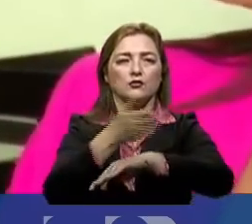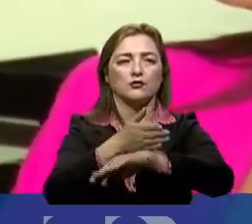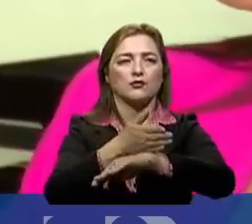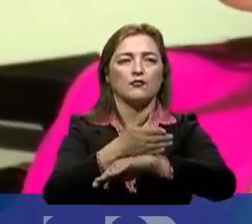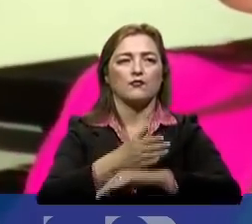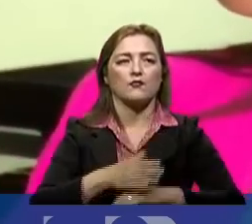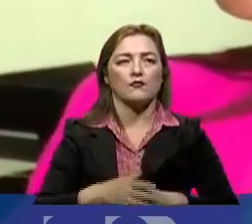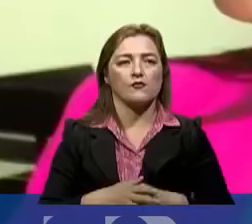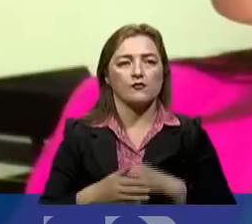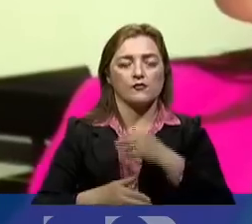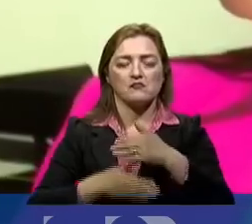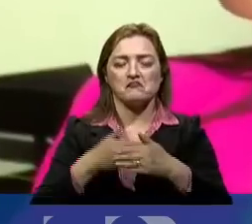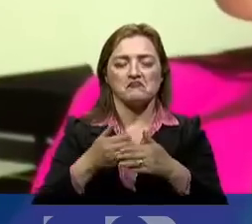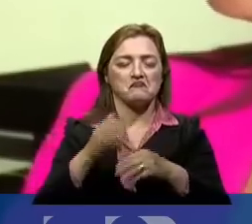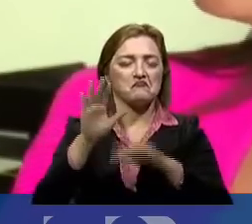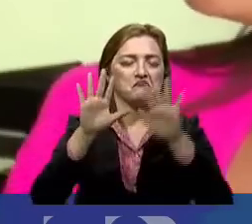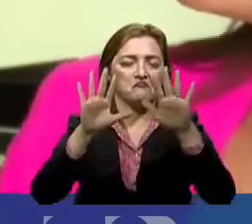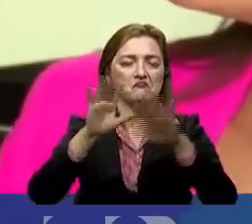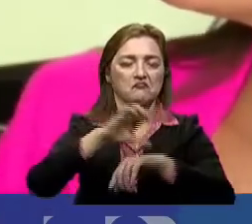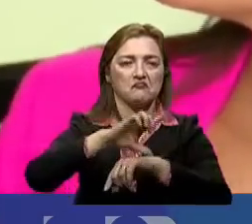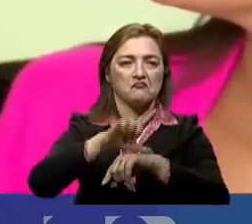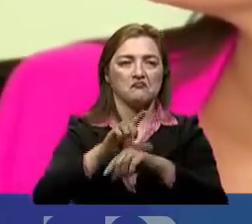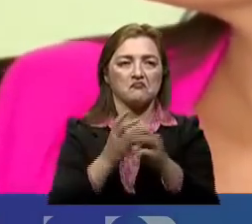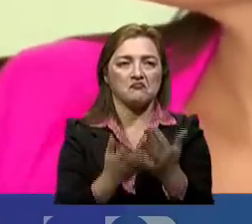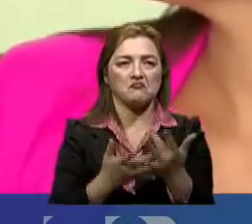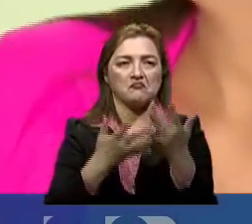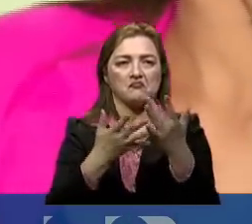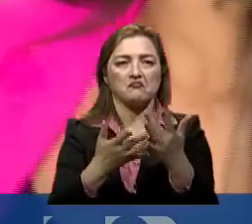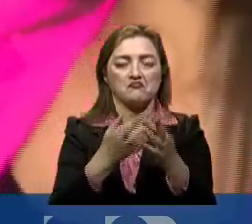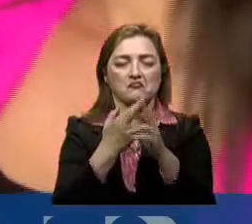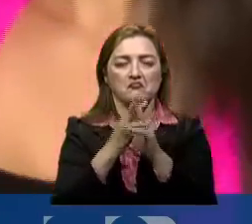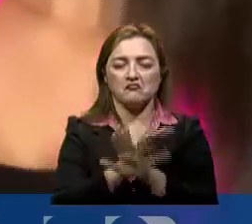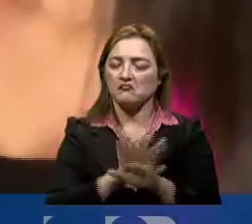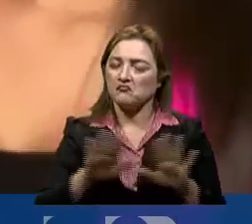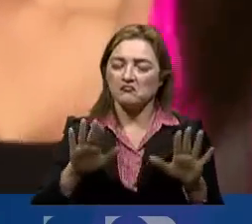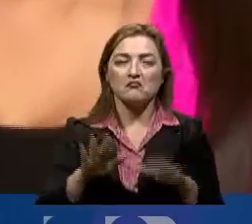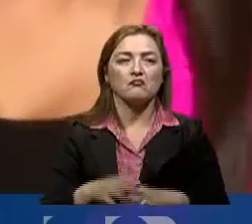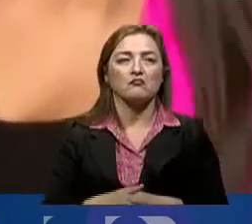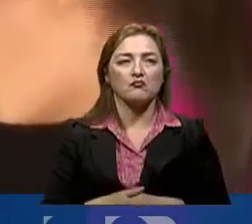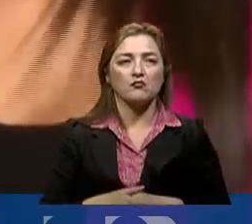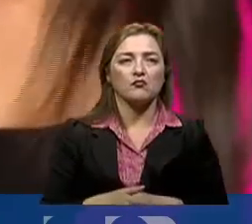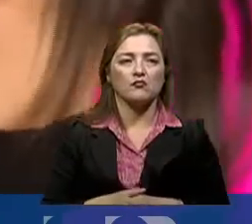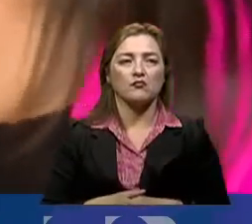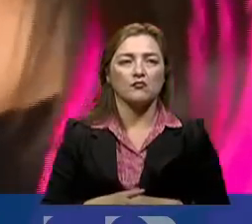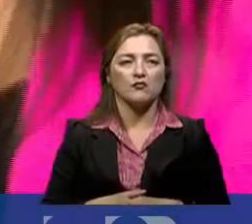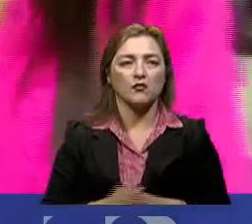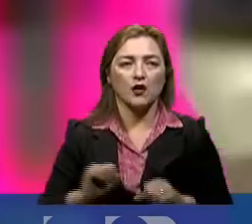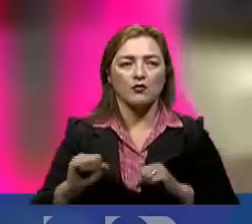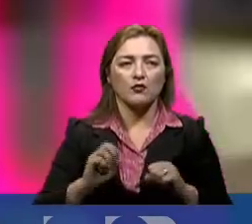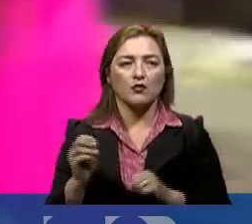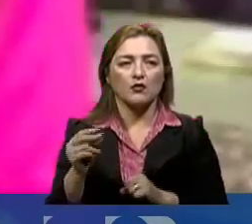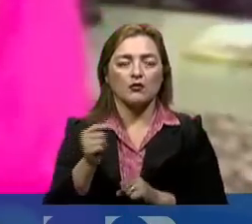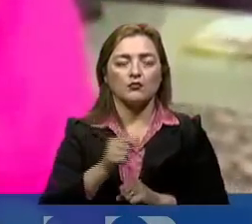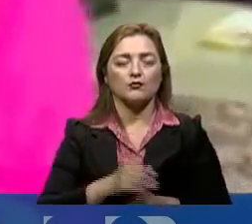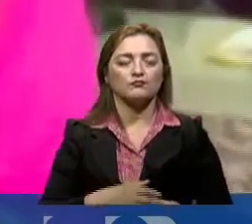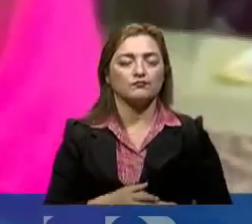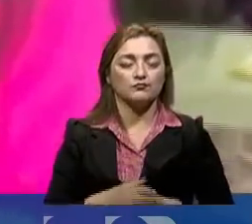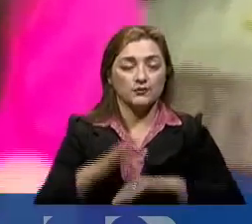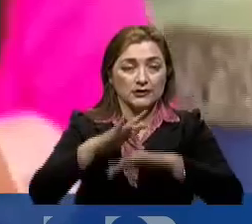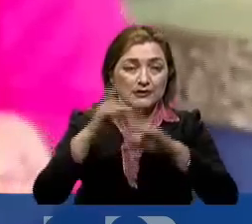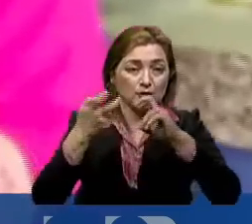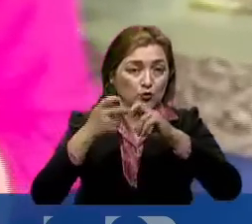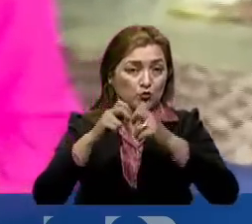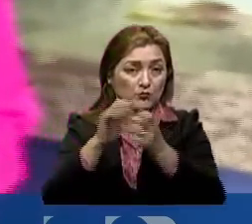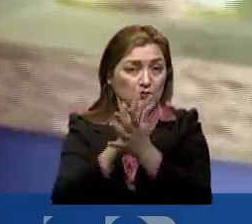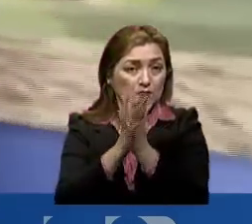Y el proceso fue en unos 10 minutos y solo estoy esperando que me indiquen el resultado. Así que me parece muy ágil. ¿Y para tomar la cita no tuvo